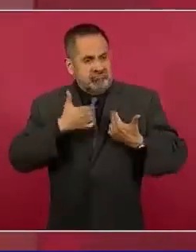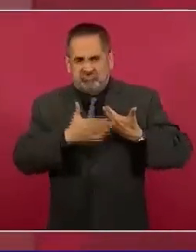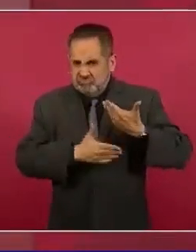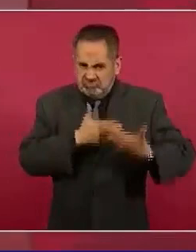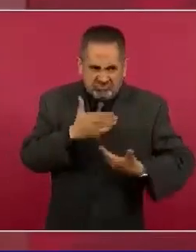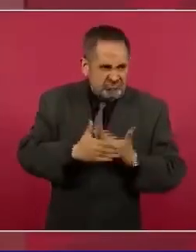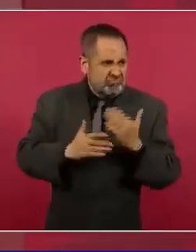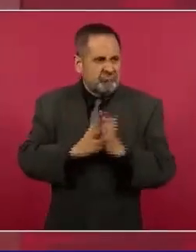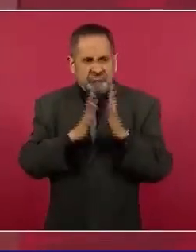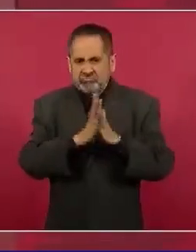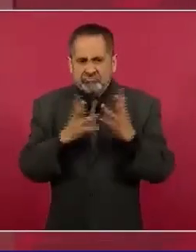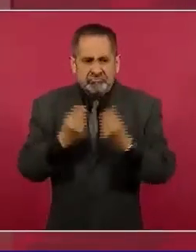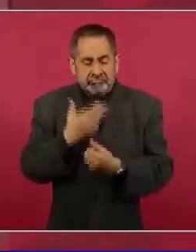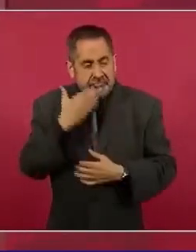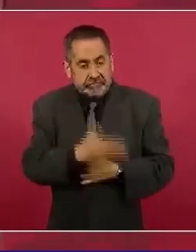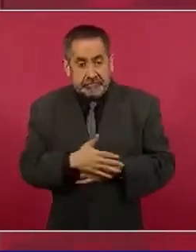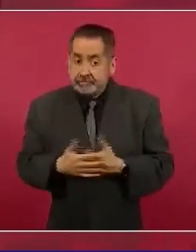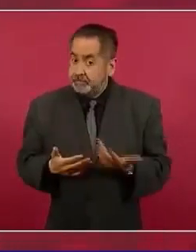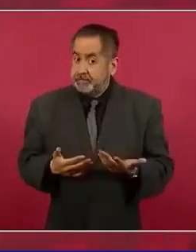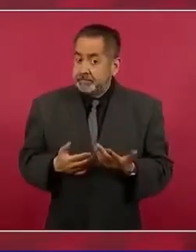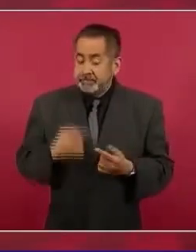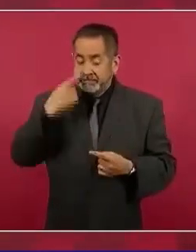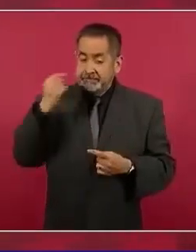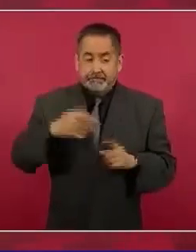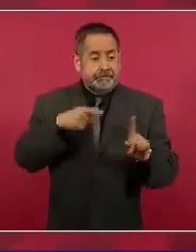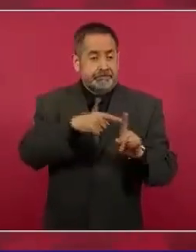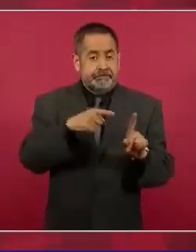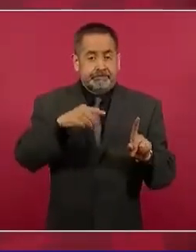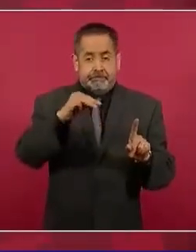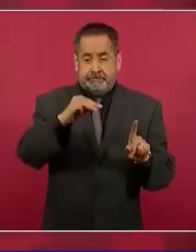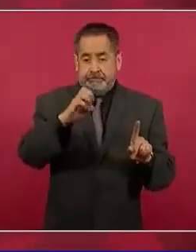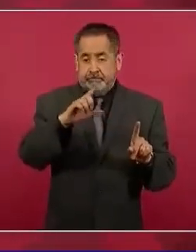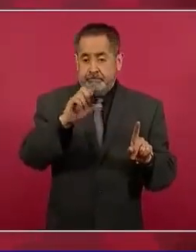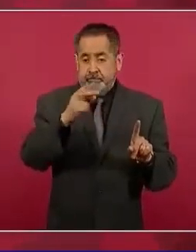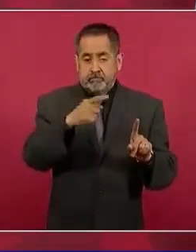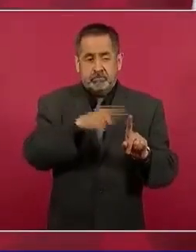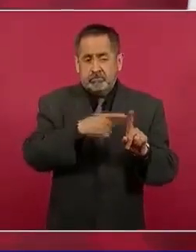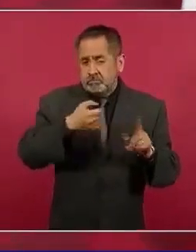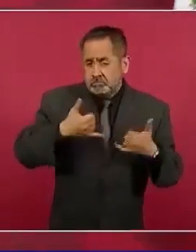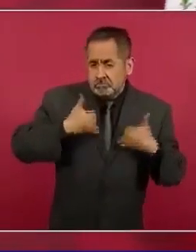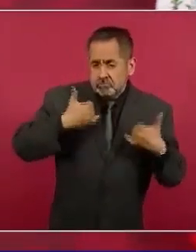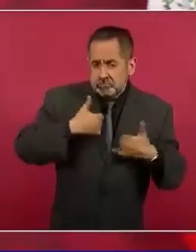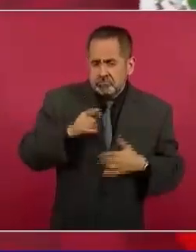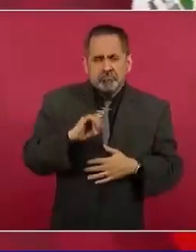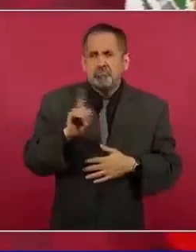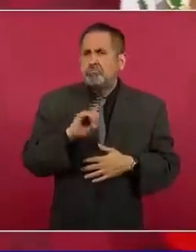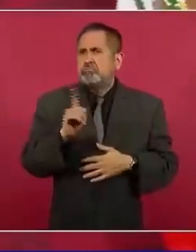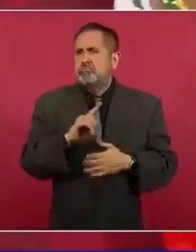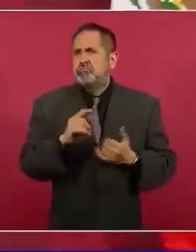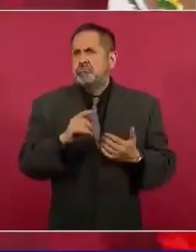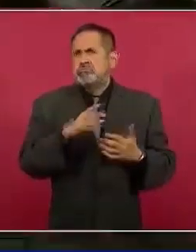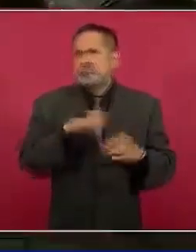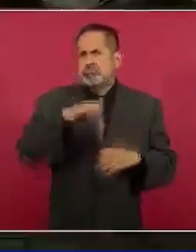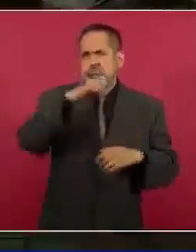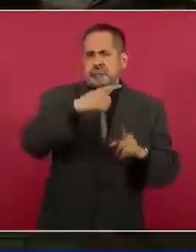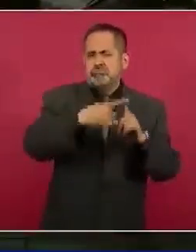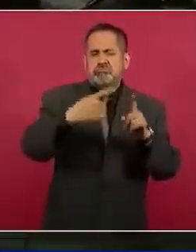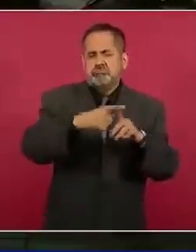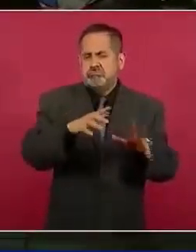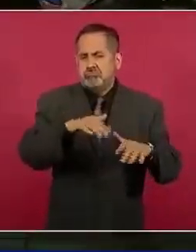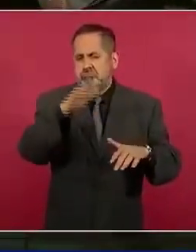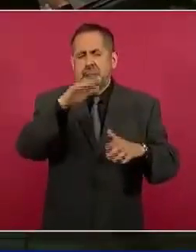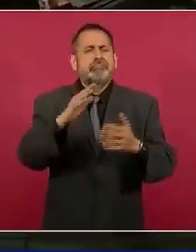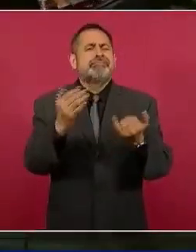A pesar de que Melechón no es joven, es un poco lo que sucede con el dirigente